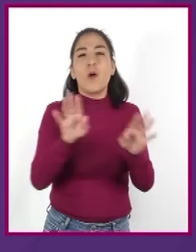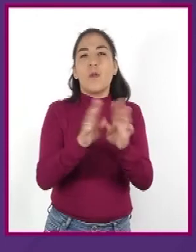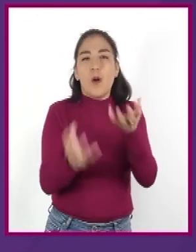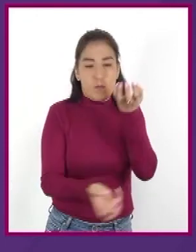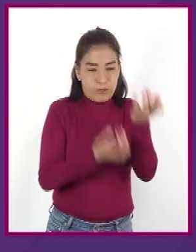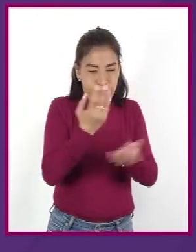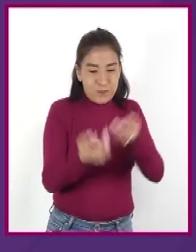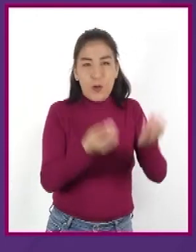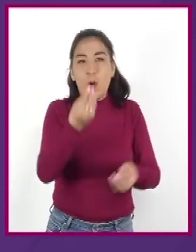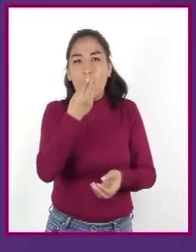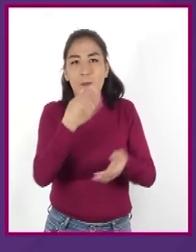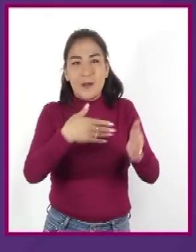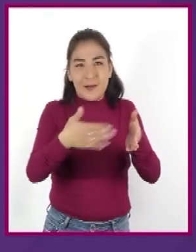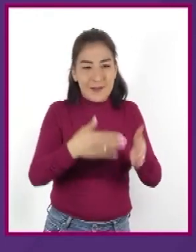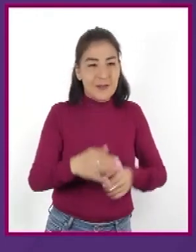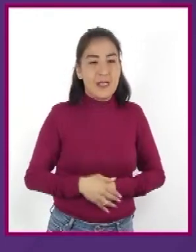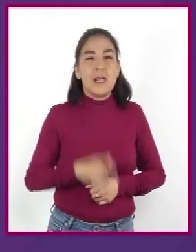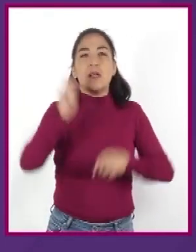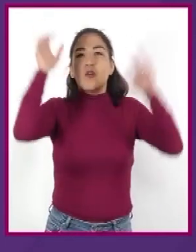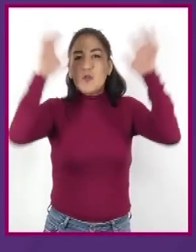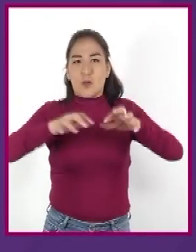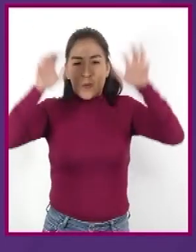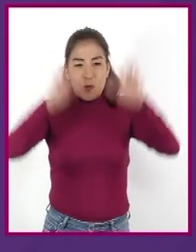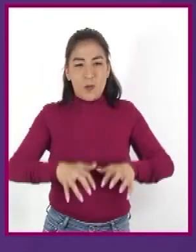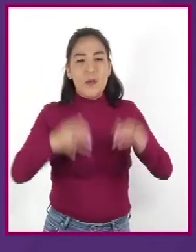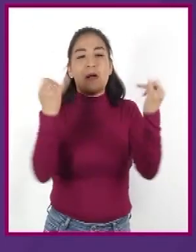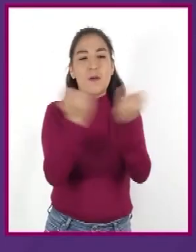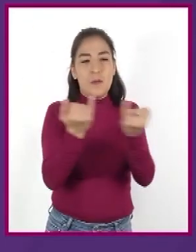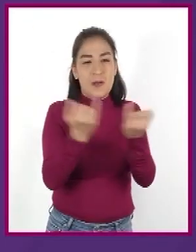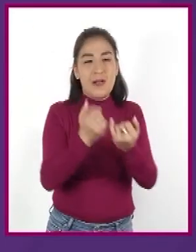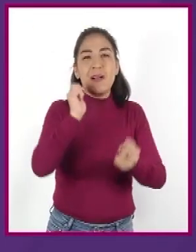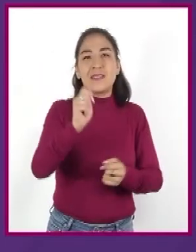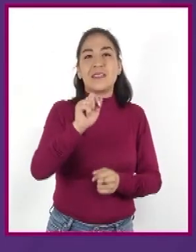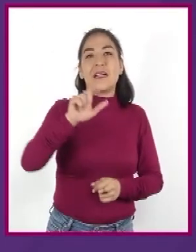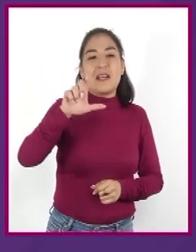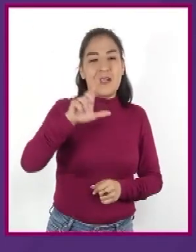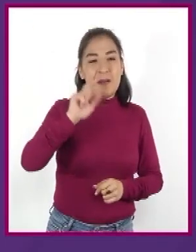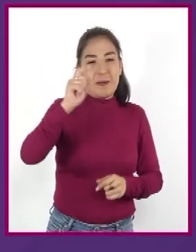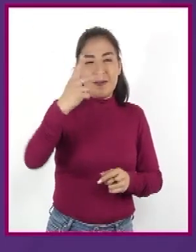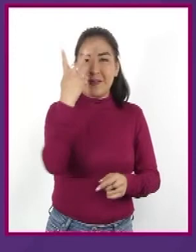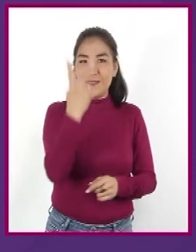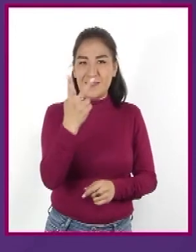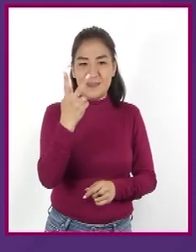alimentos, fotosíntesis, lluvia ácida al funcionamiento de la pantalla,